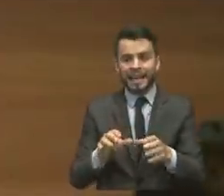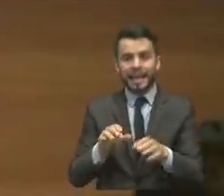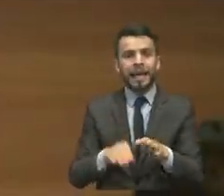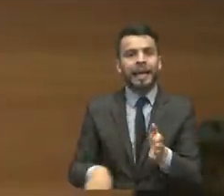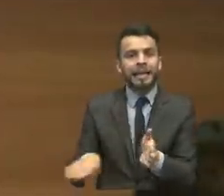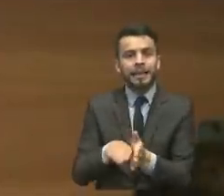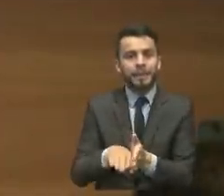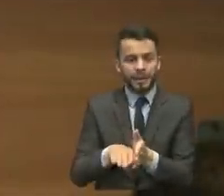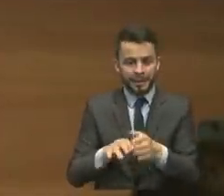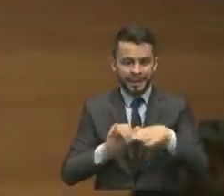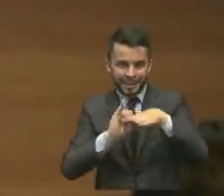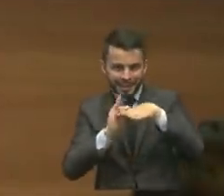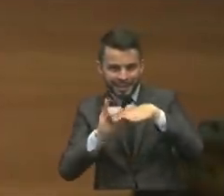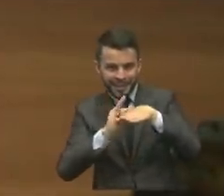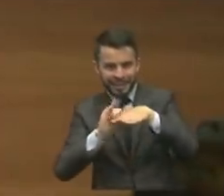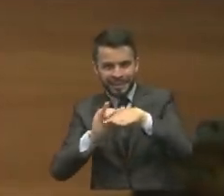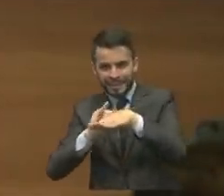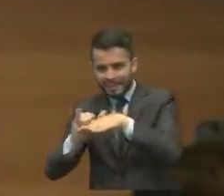provisional